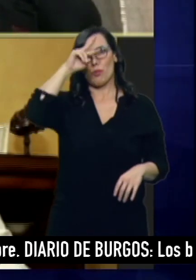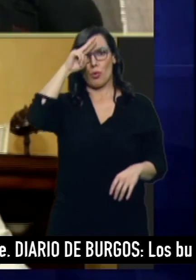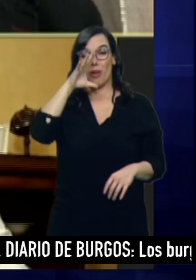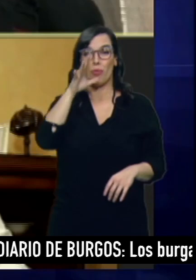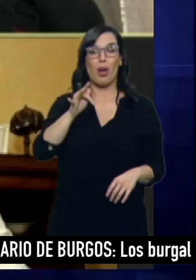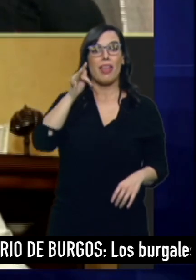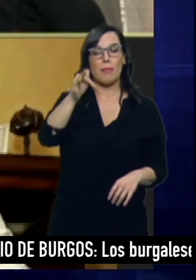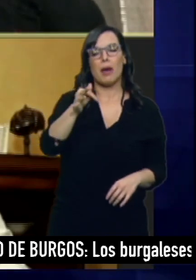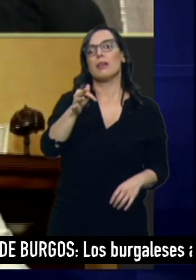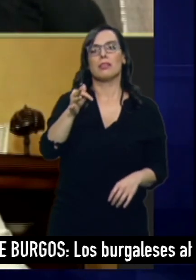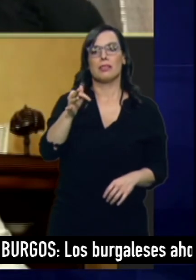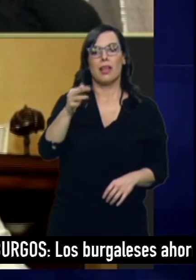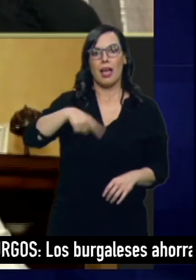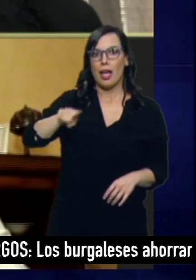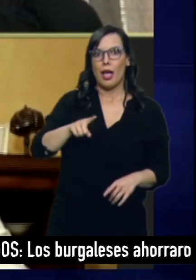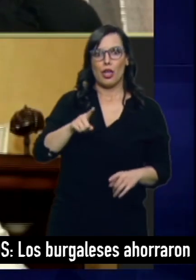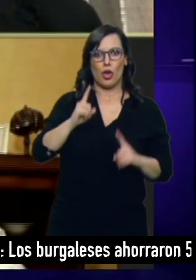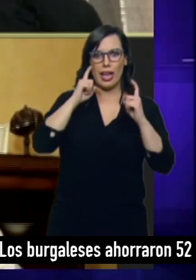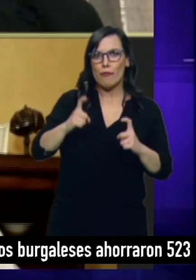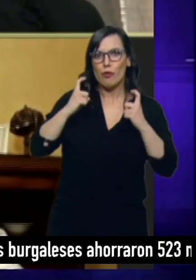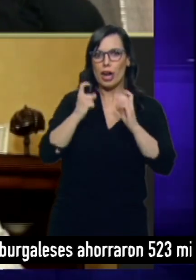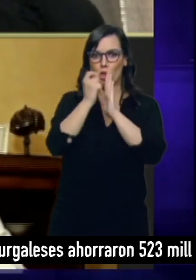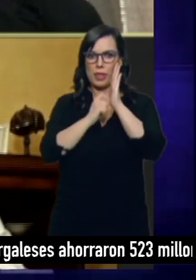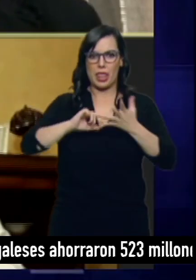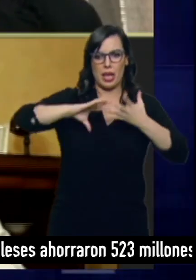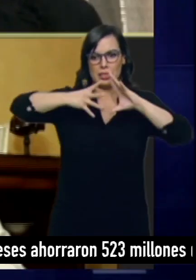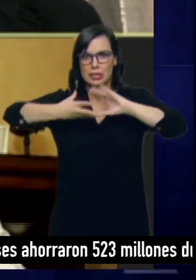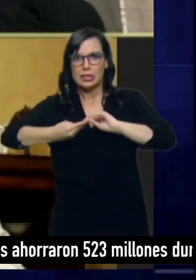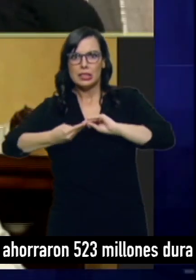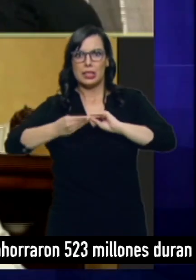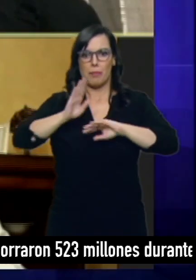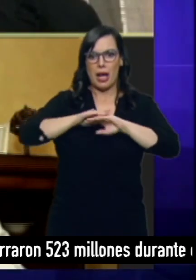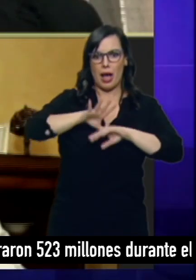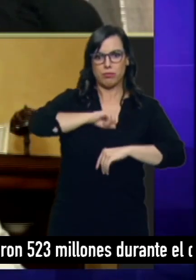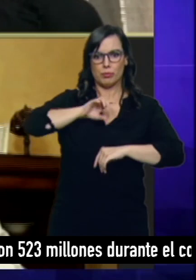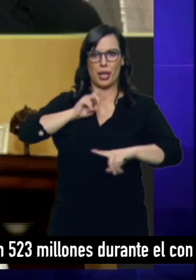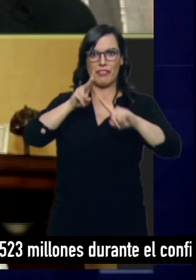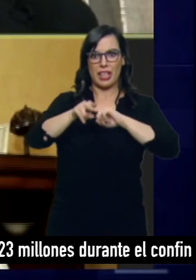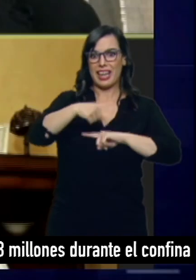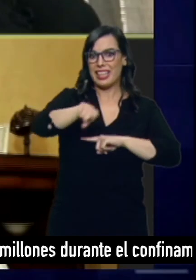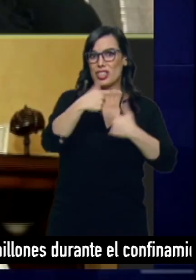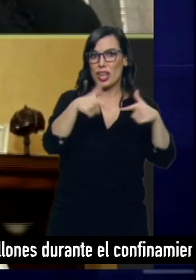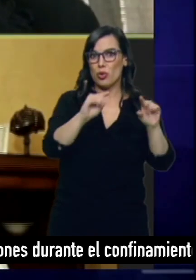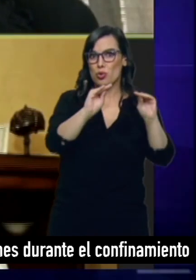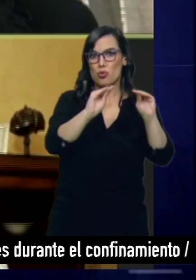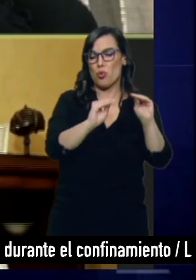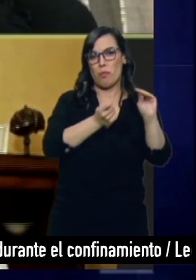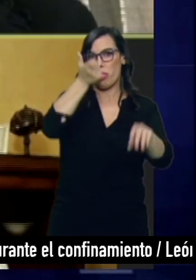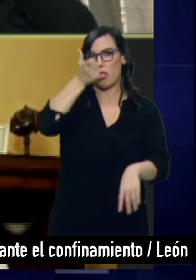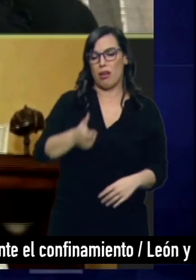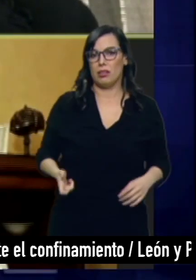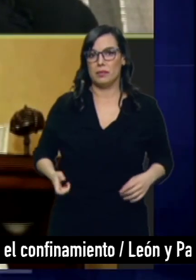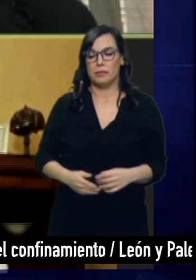creo que han puesto muchas medidas para evitar los contagios y se han producido muy pocos en estos entornos. O se instauren de alguna